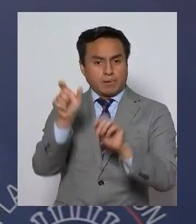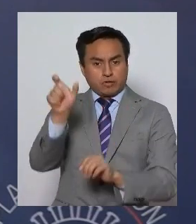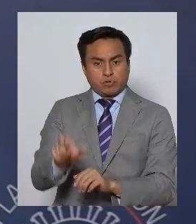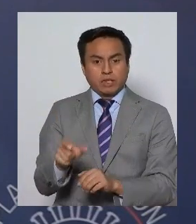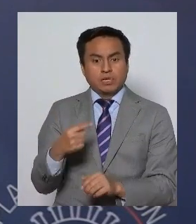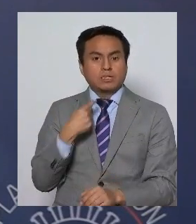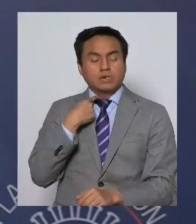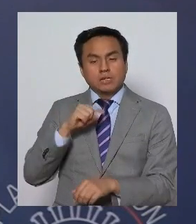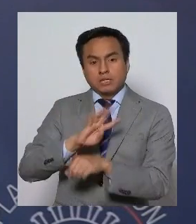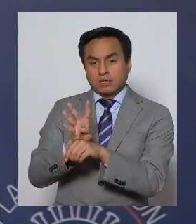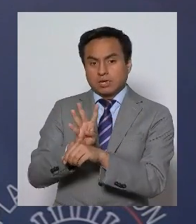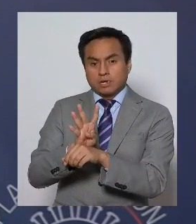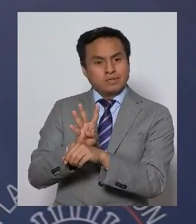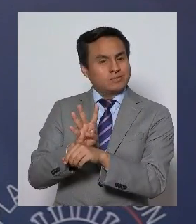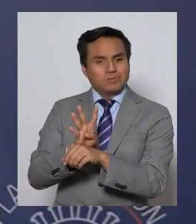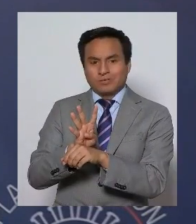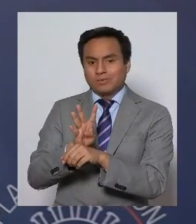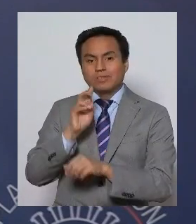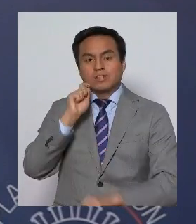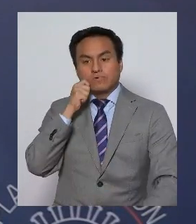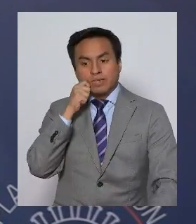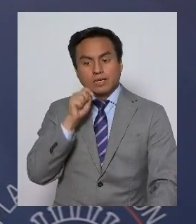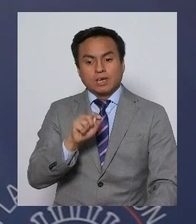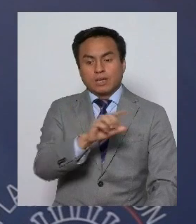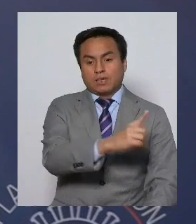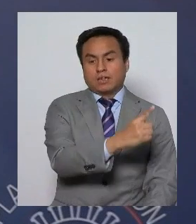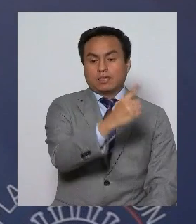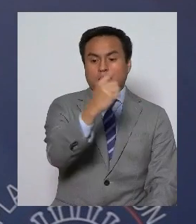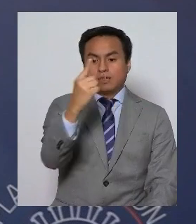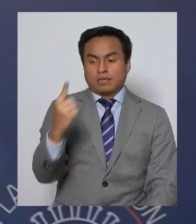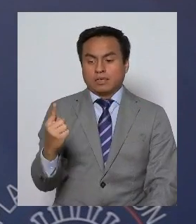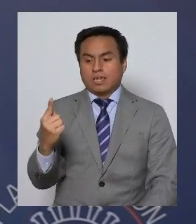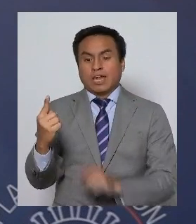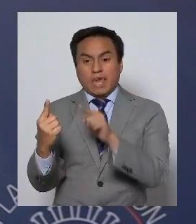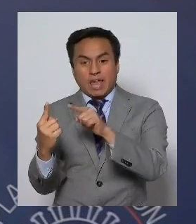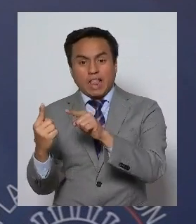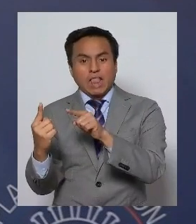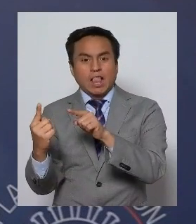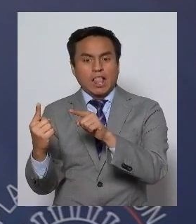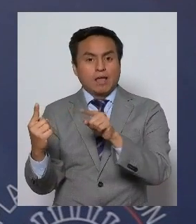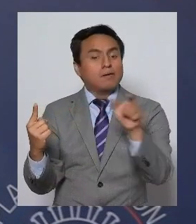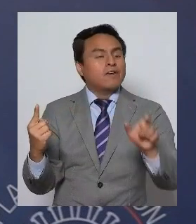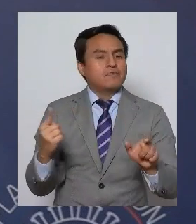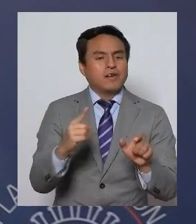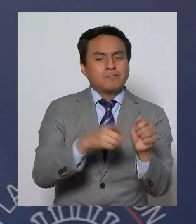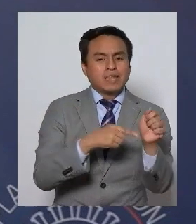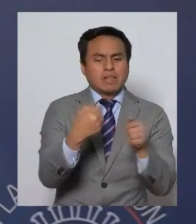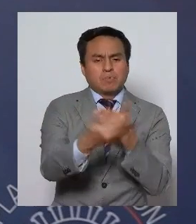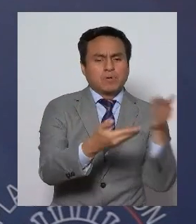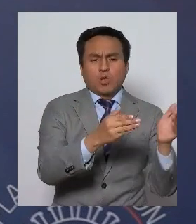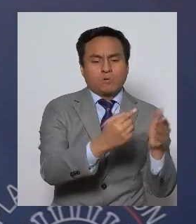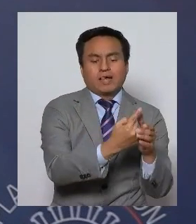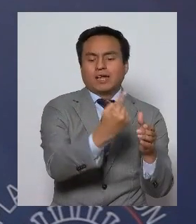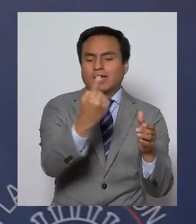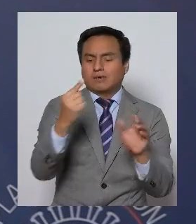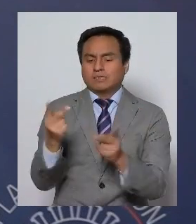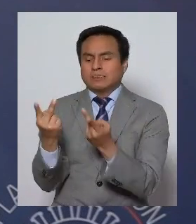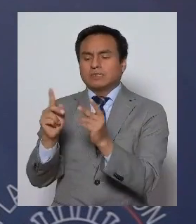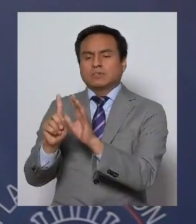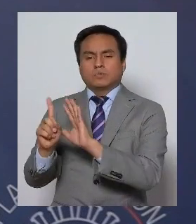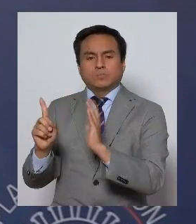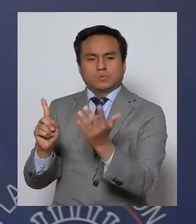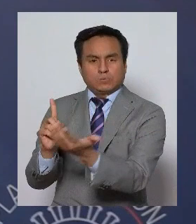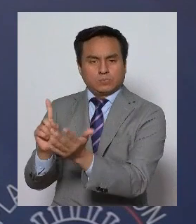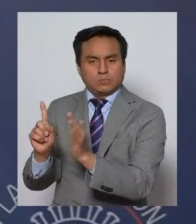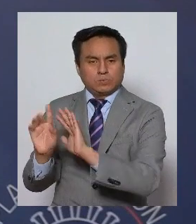se contagió. Una residencia sanitaria es un lugar para evitar que se contagien los seres queridos de esa persona que se contagió y